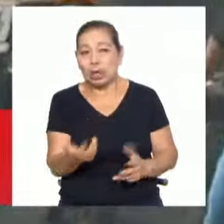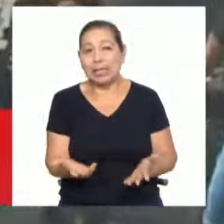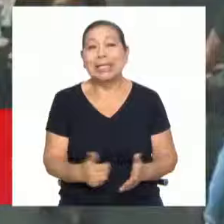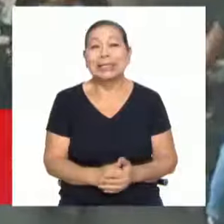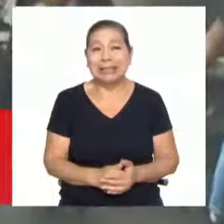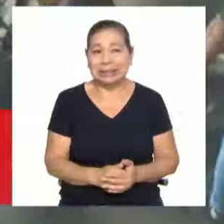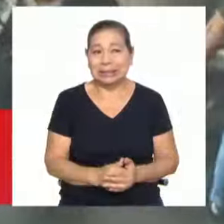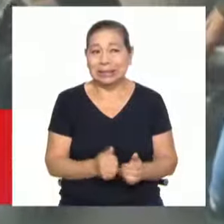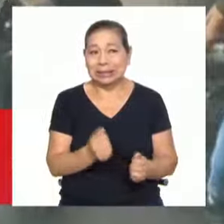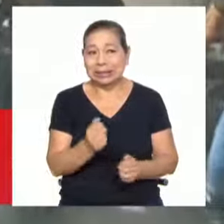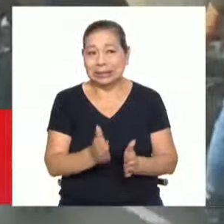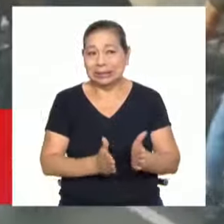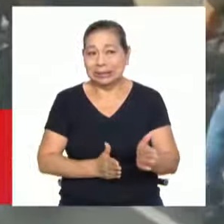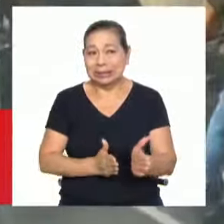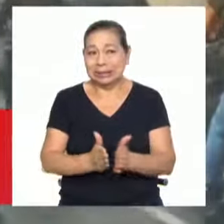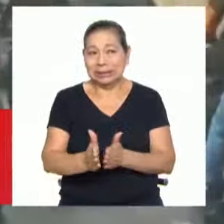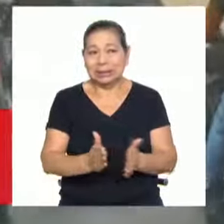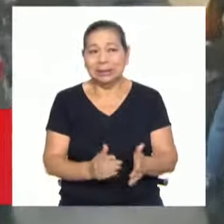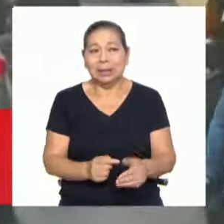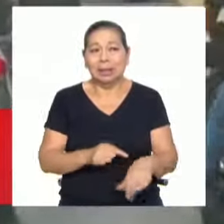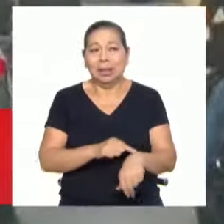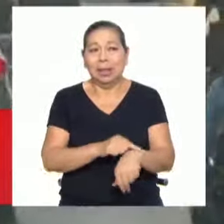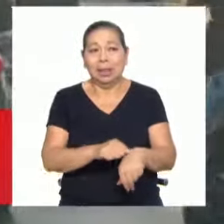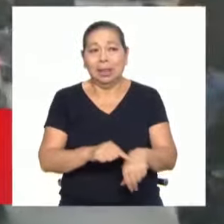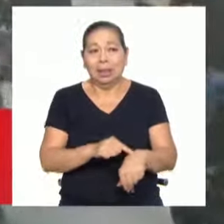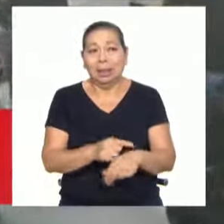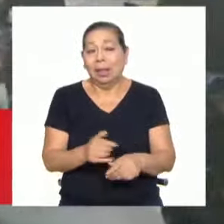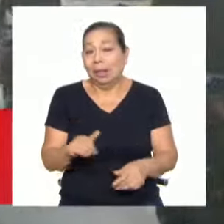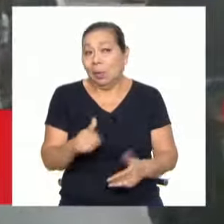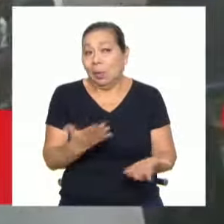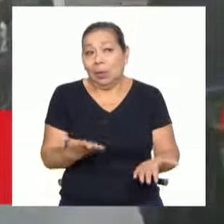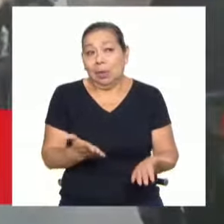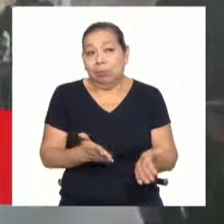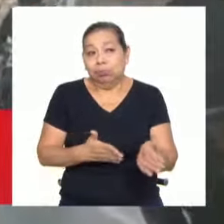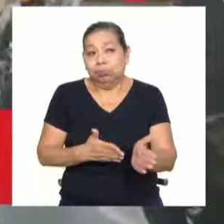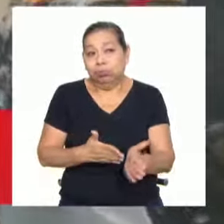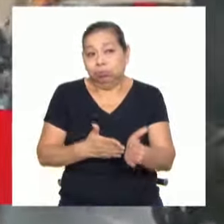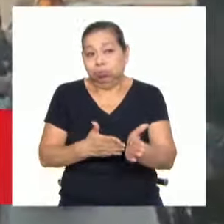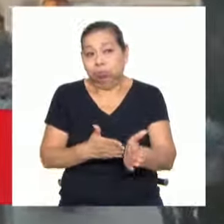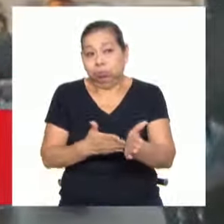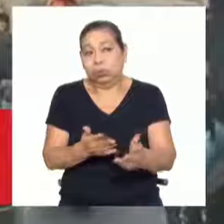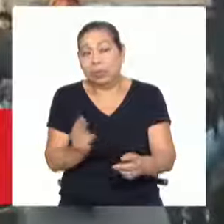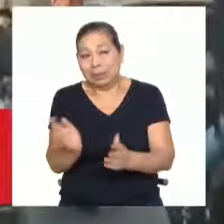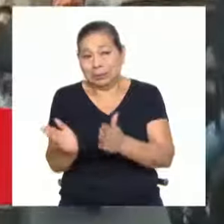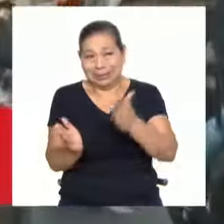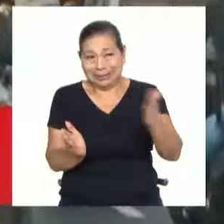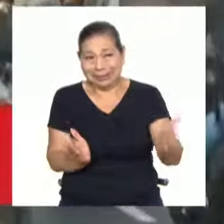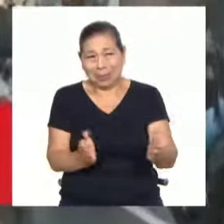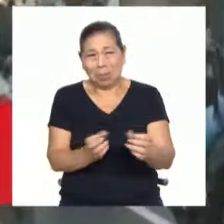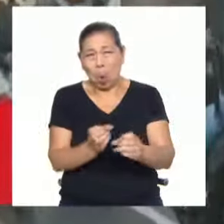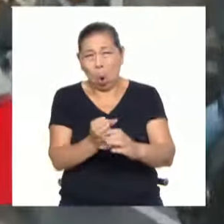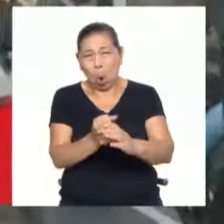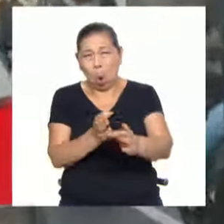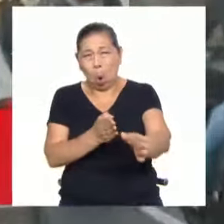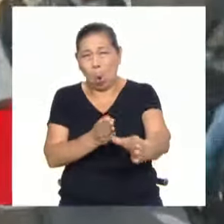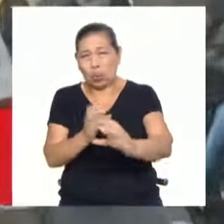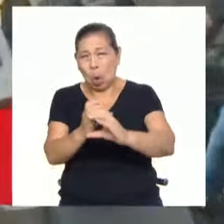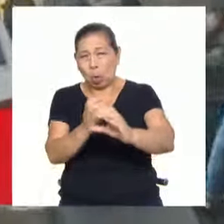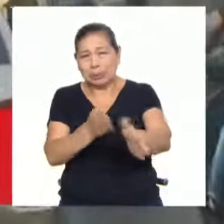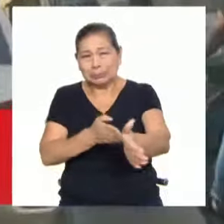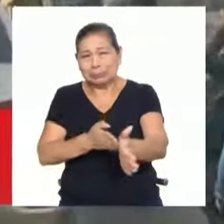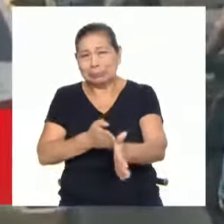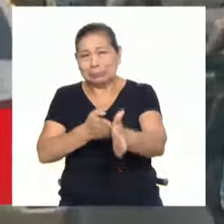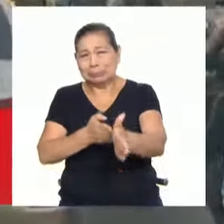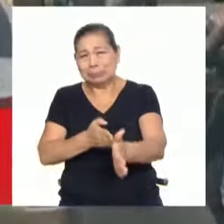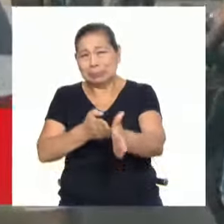ejemplo, miren los vehículos por un lado, están transitando igual en tráfico, pero vean para el lado izquierdo la gran fila de vehículos de